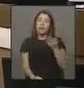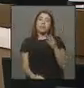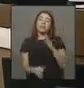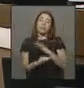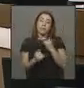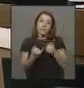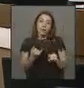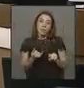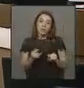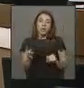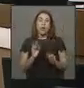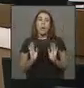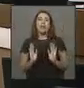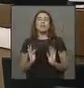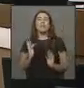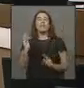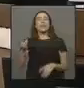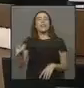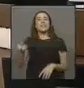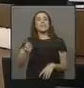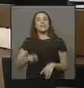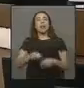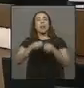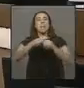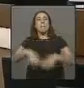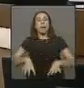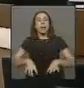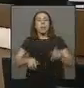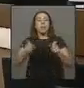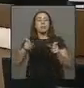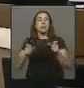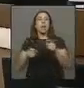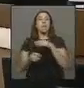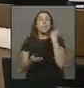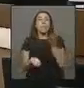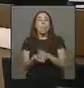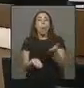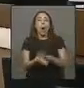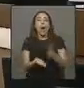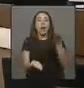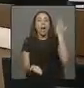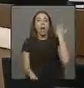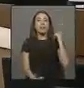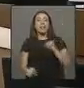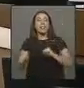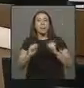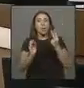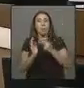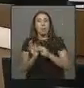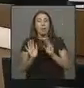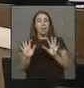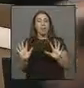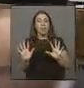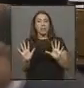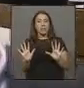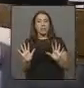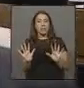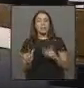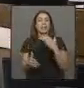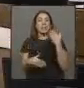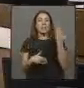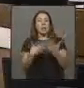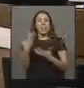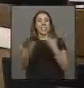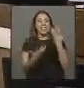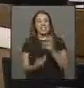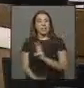vez por todas y no esperar que se vuelva a perder vidas humanas como sucedió en el terremoto del 2010 y el incendio